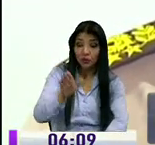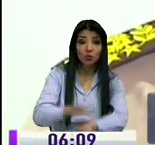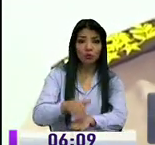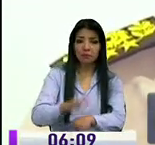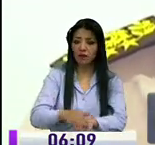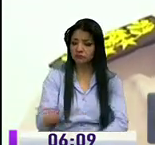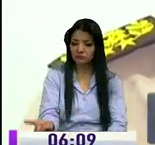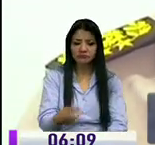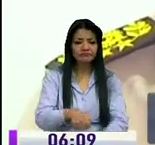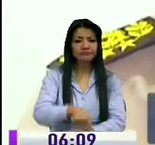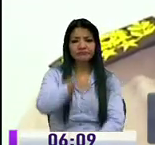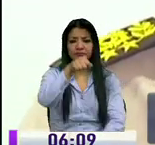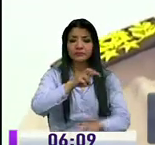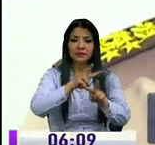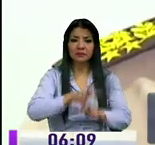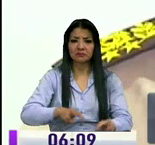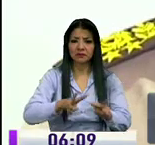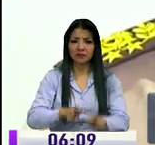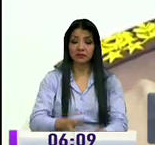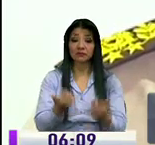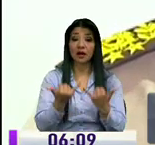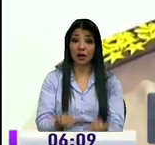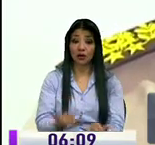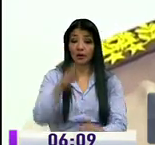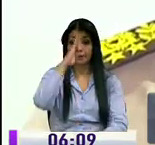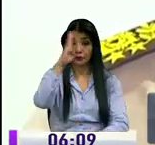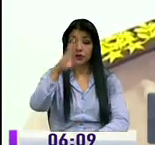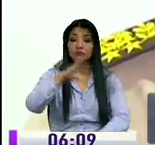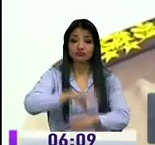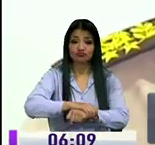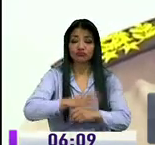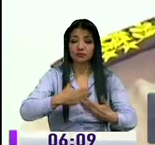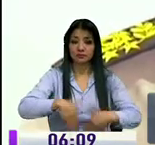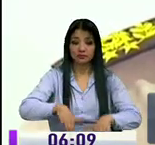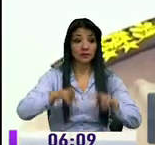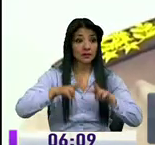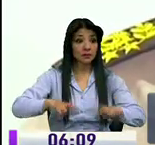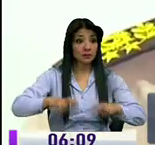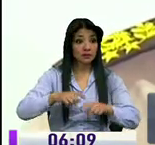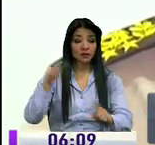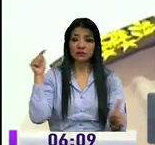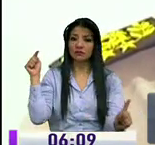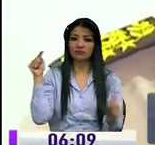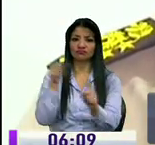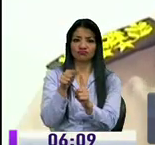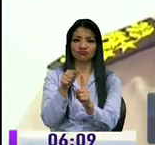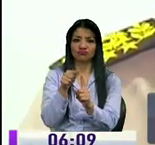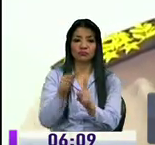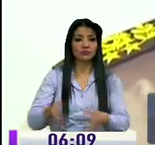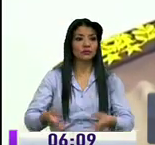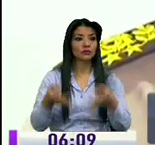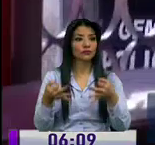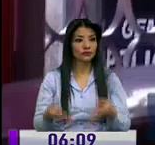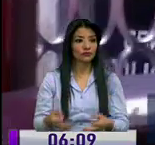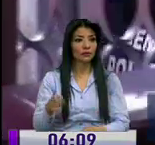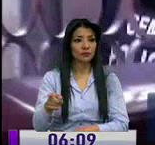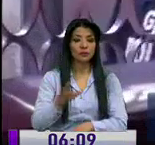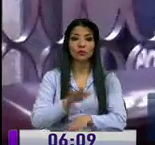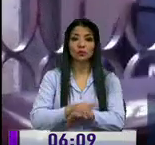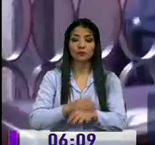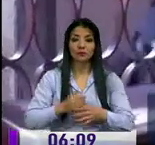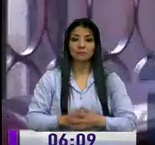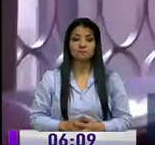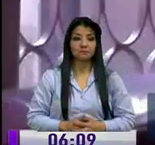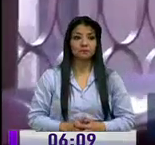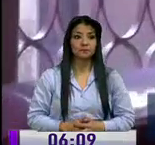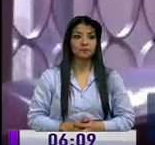pertinente. Se encuentra detenido el mencionado miembro policial, pues las investigaciones lo determinarán, han ratificado su detención. En este operativo